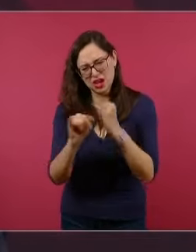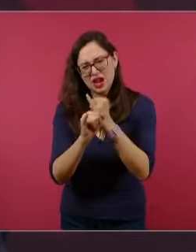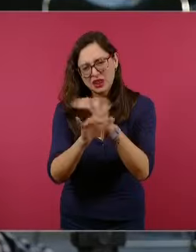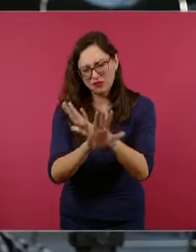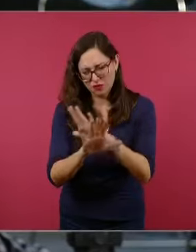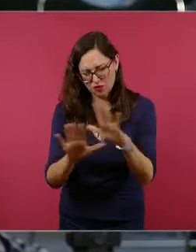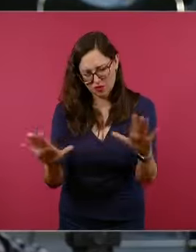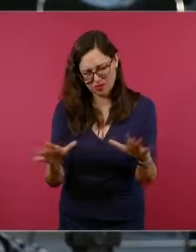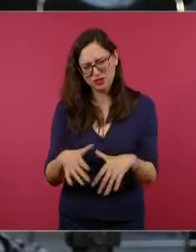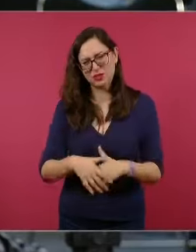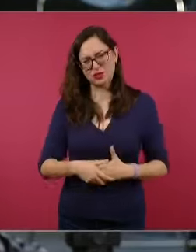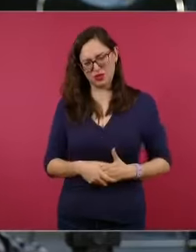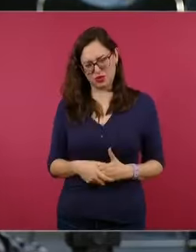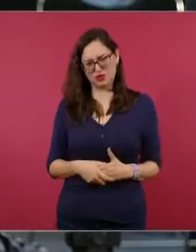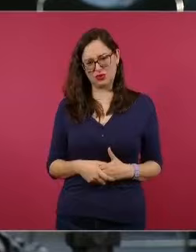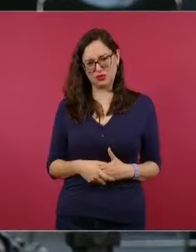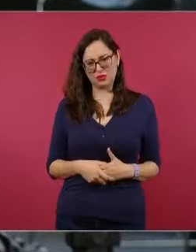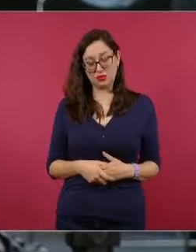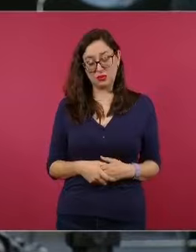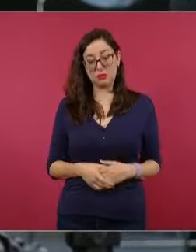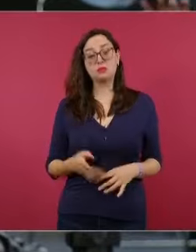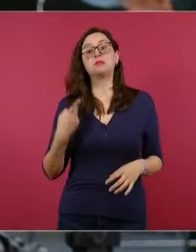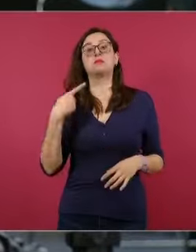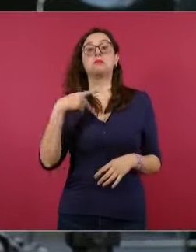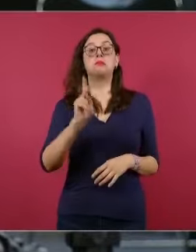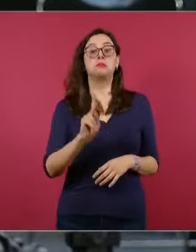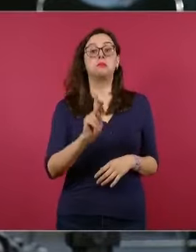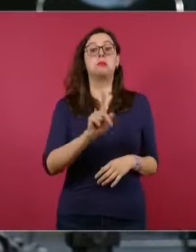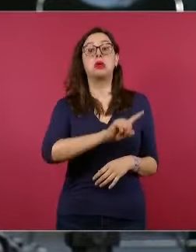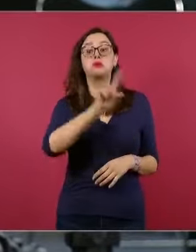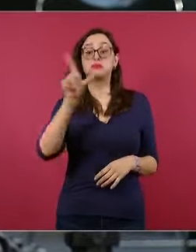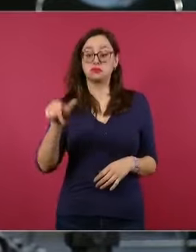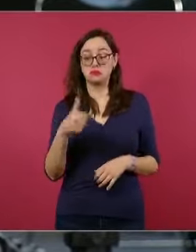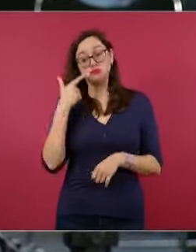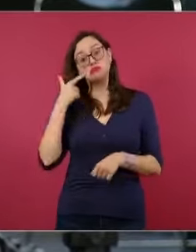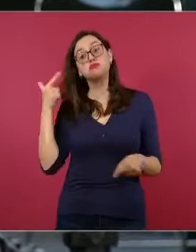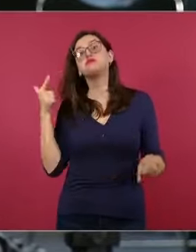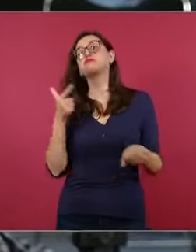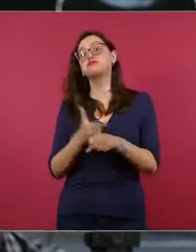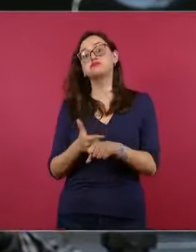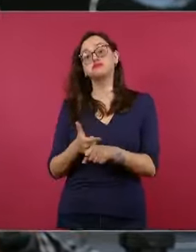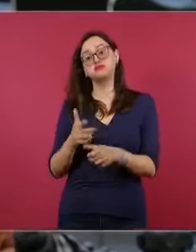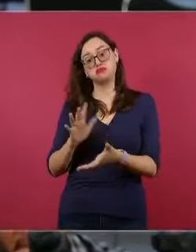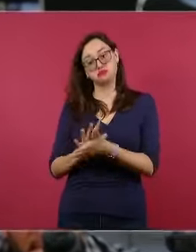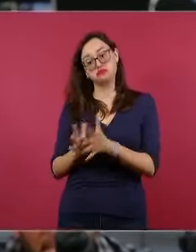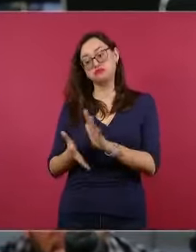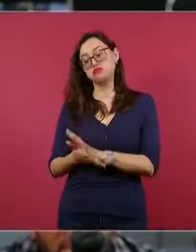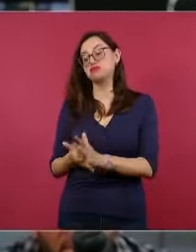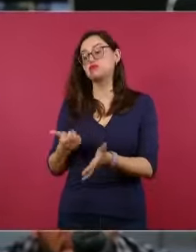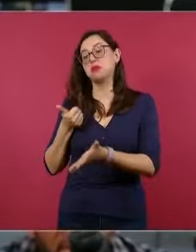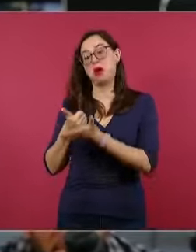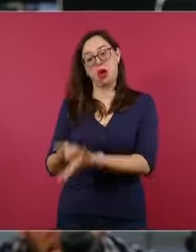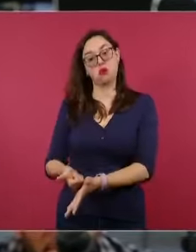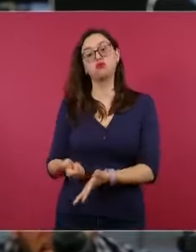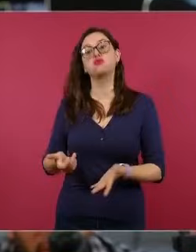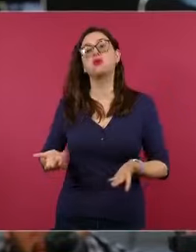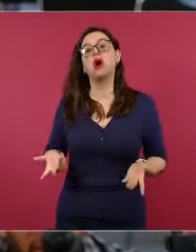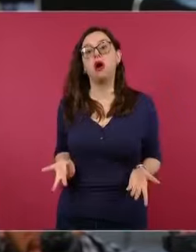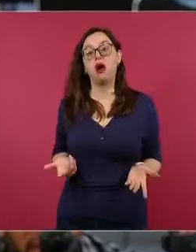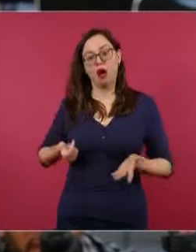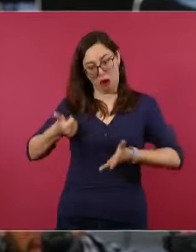a ayudaron a según las investigaciones que después dio la fiscalía eh le ayudaron alguien de adentro y de hecho hay